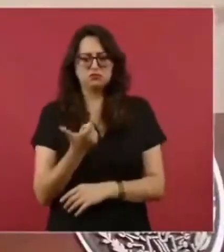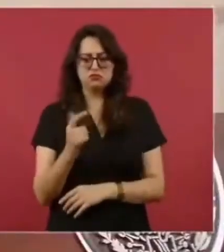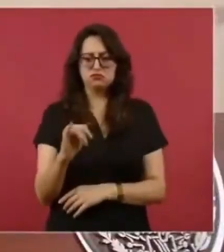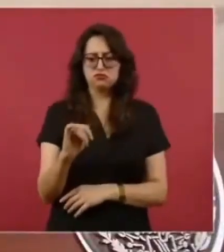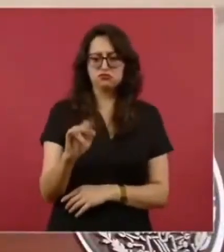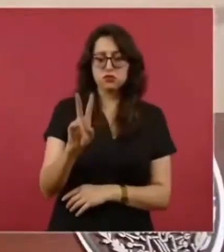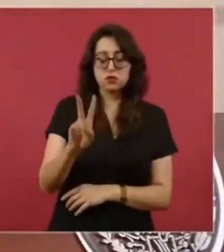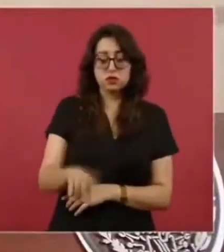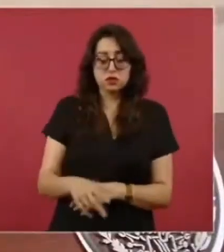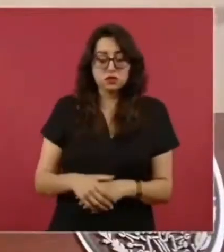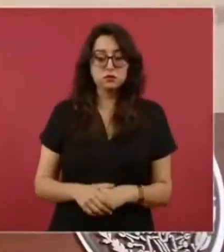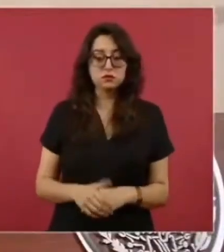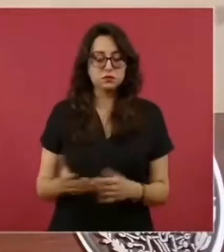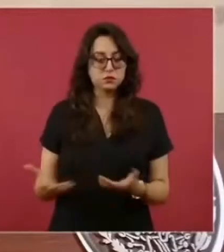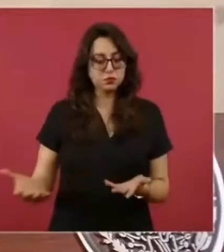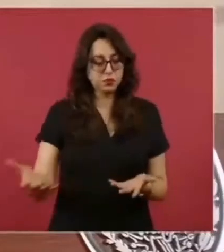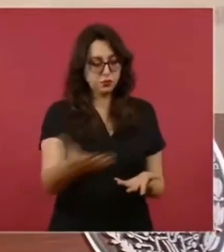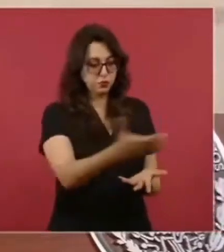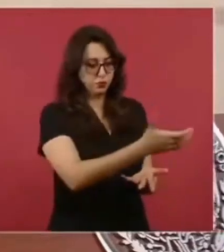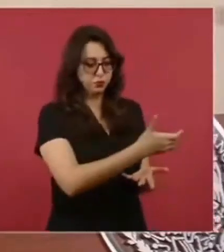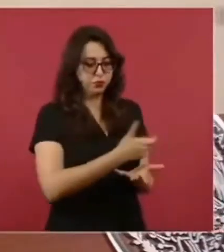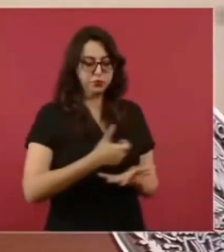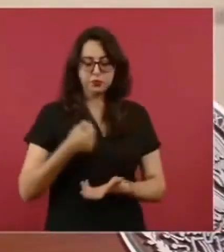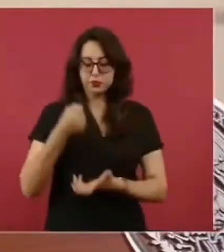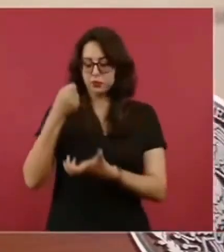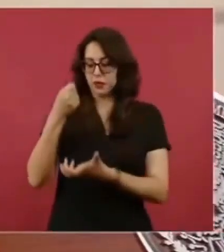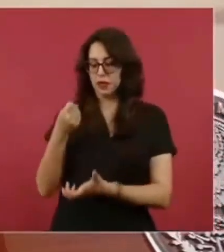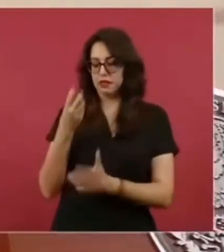nada más que ese dinero,